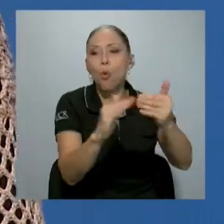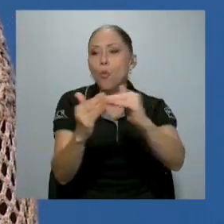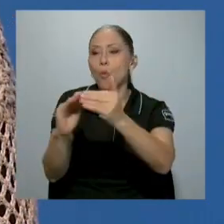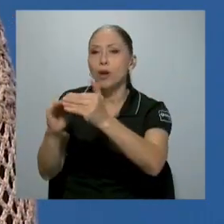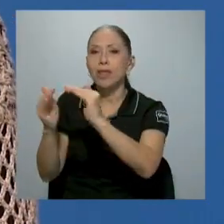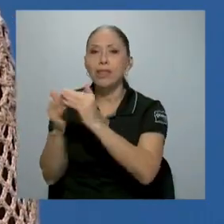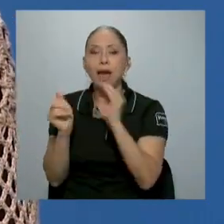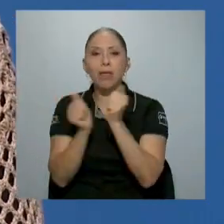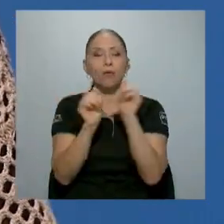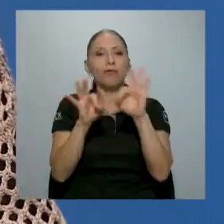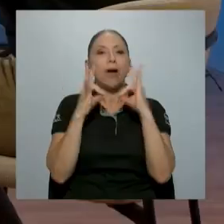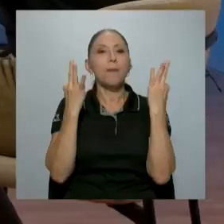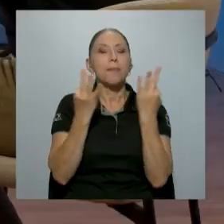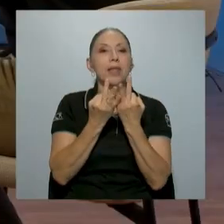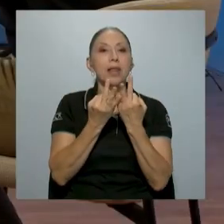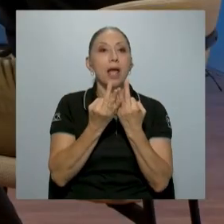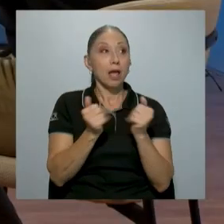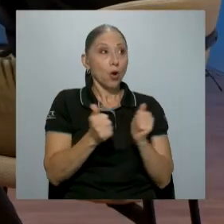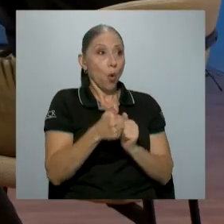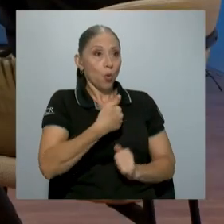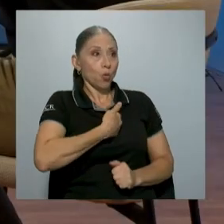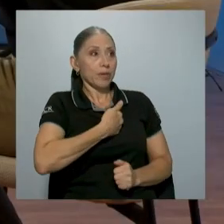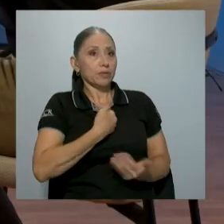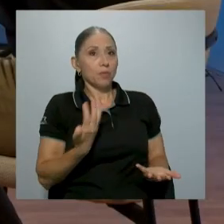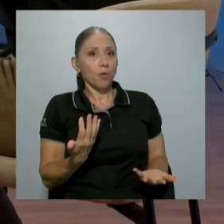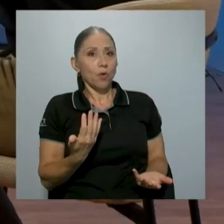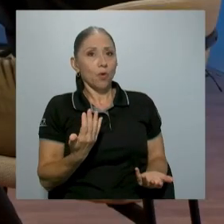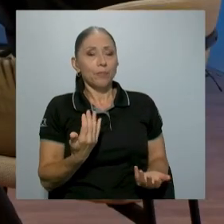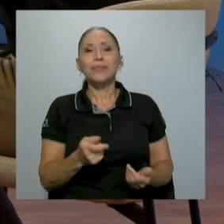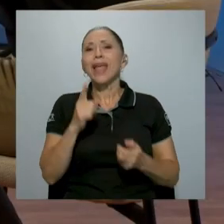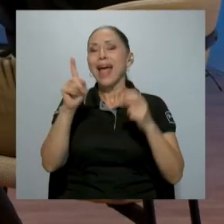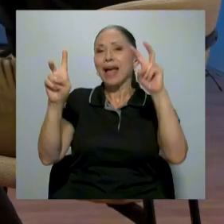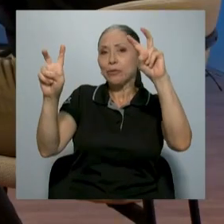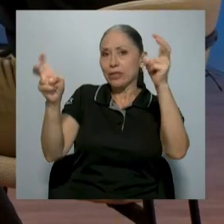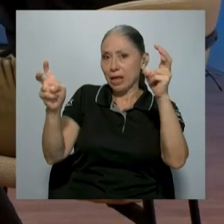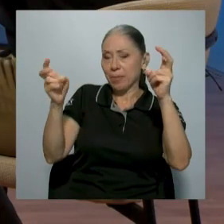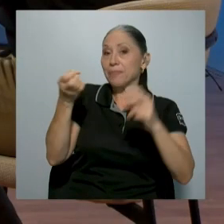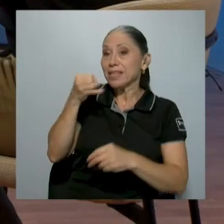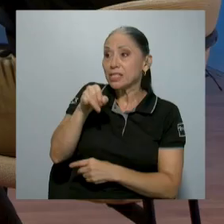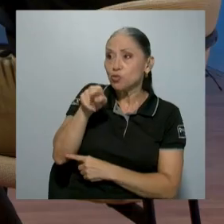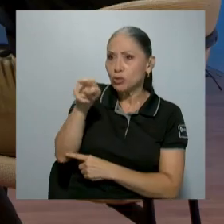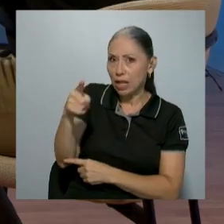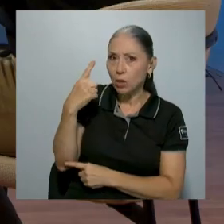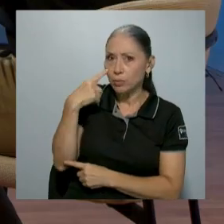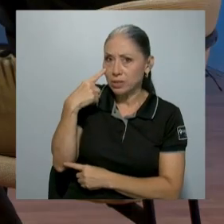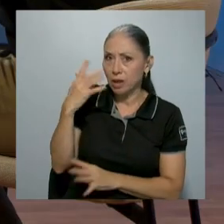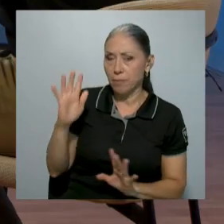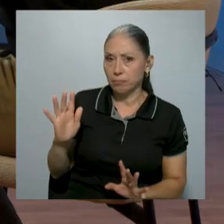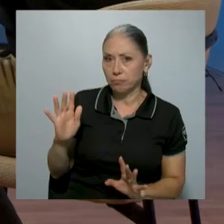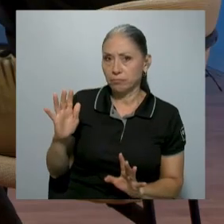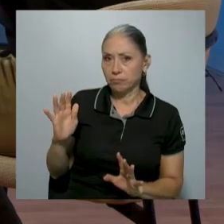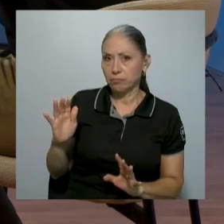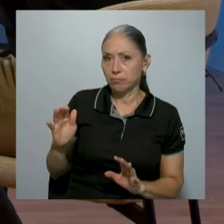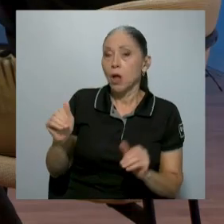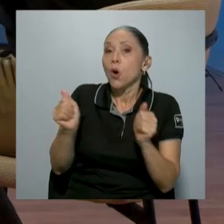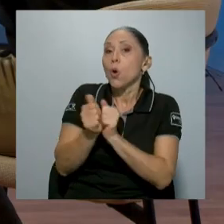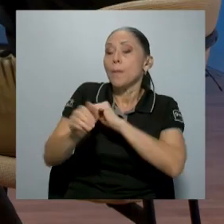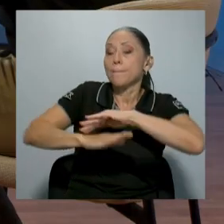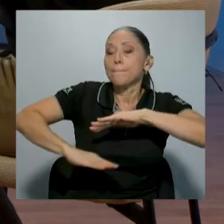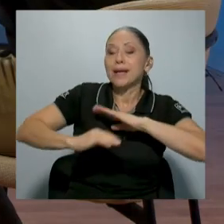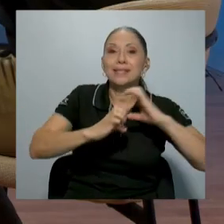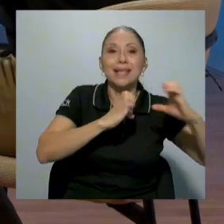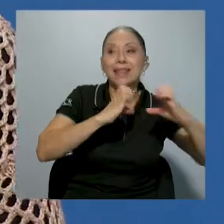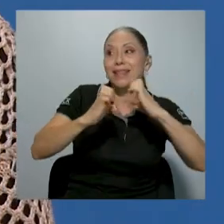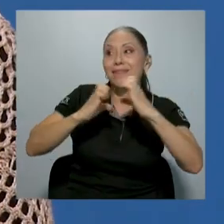con una generosidad. Y con uno mismo, creo. Pero Sí, claro. hay un tema que si usted lo observa a partir de las entrevistas que se le hacen a